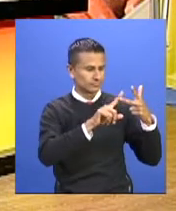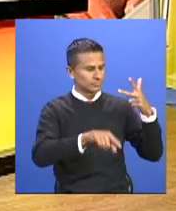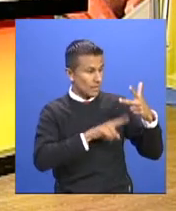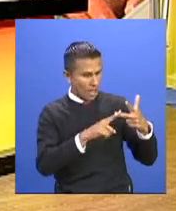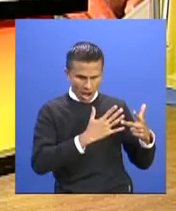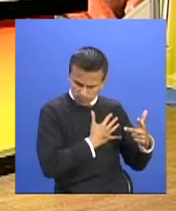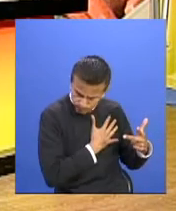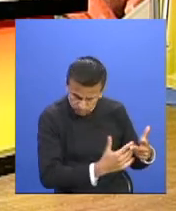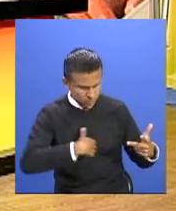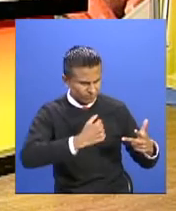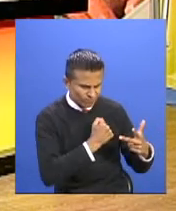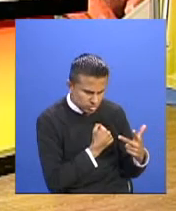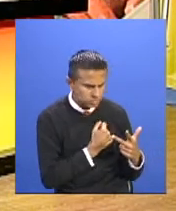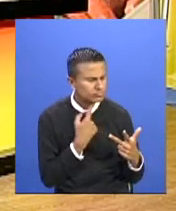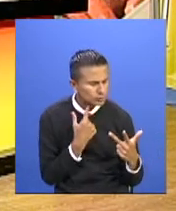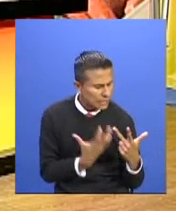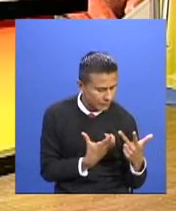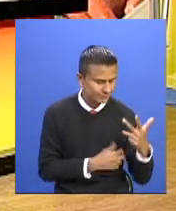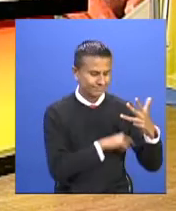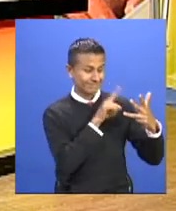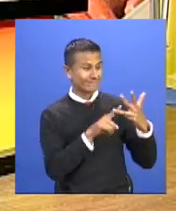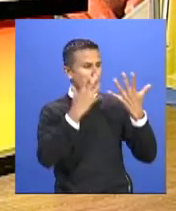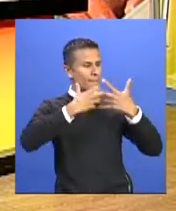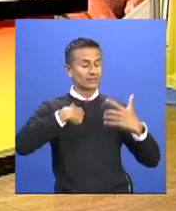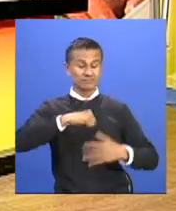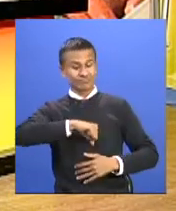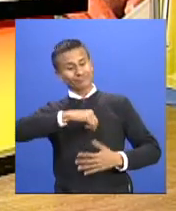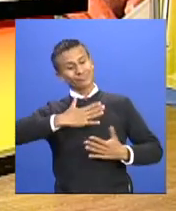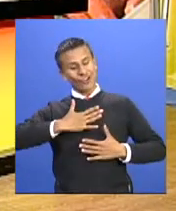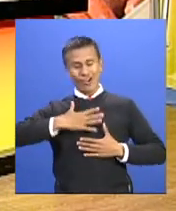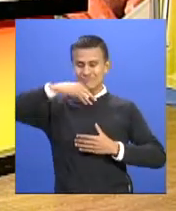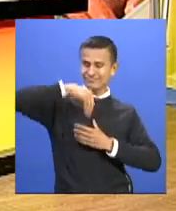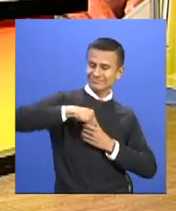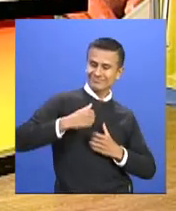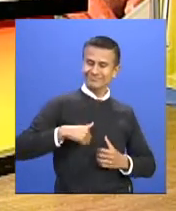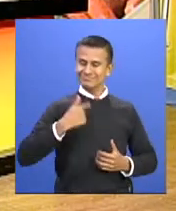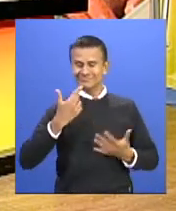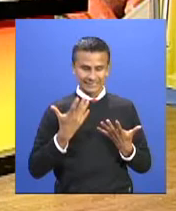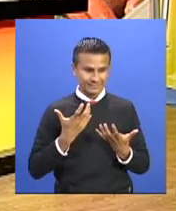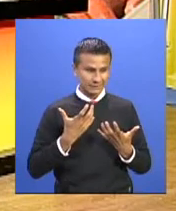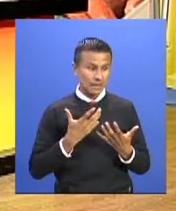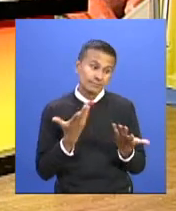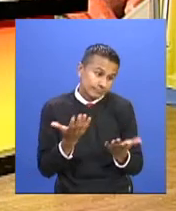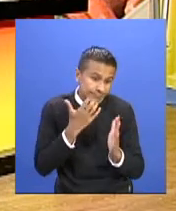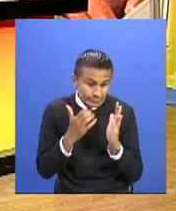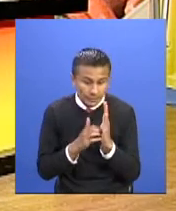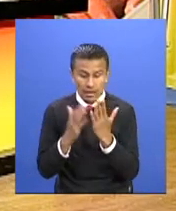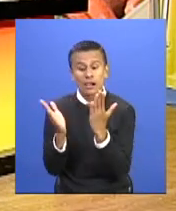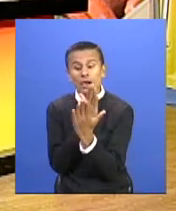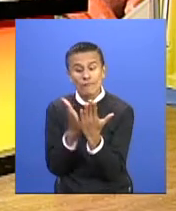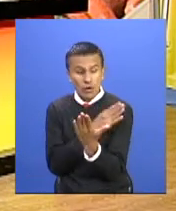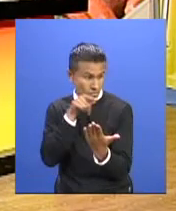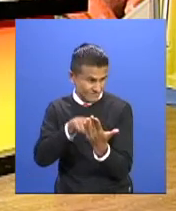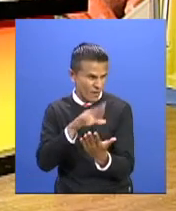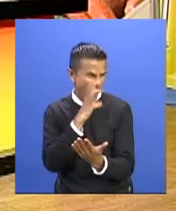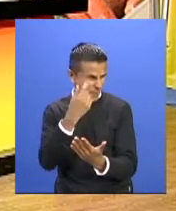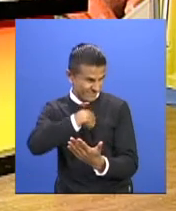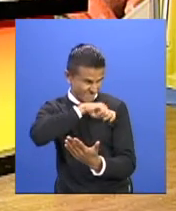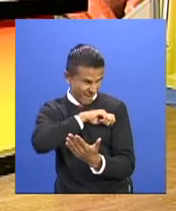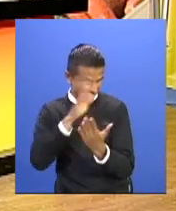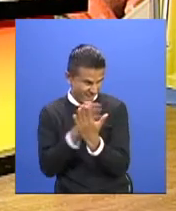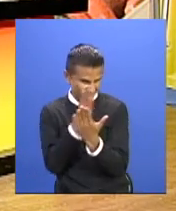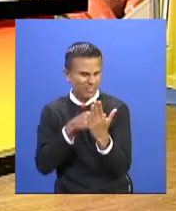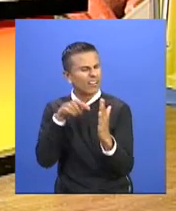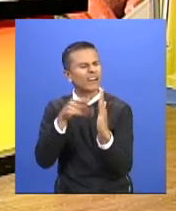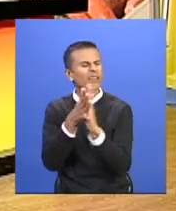sentido de pertenencia, orgullo por pertenecer a la empresa, por ejemplo. Él también habla en su libro de la importancia